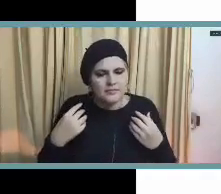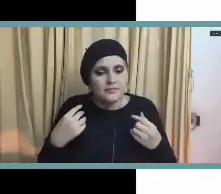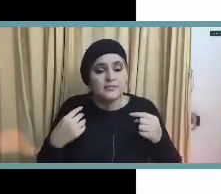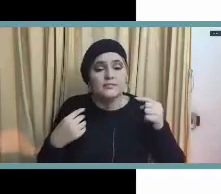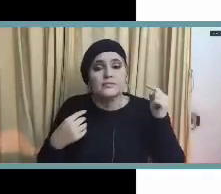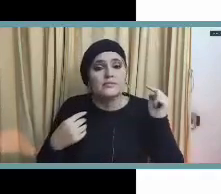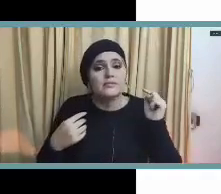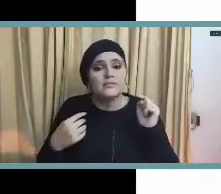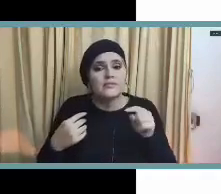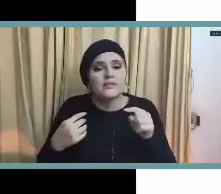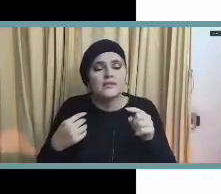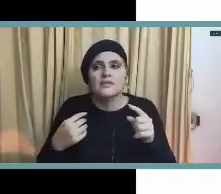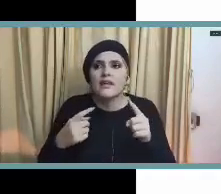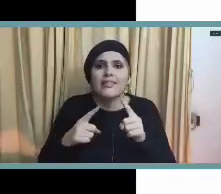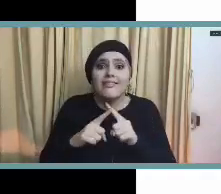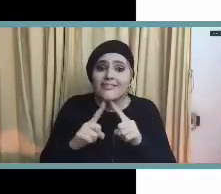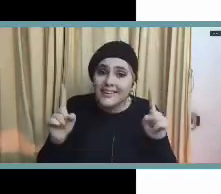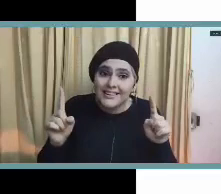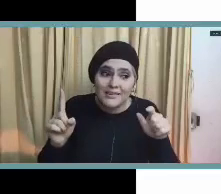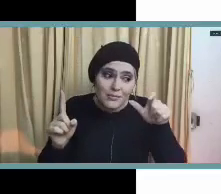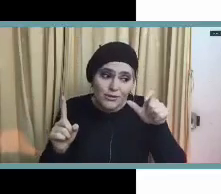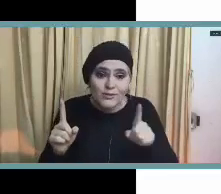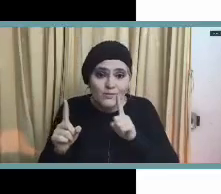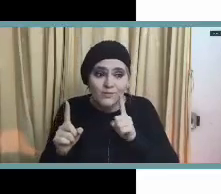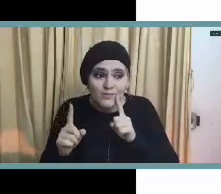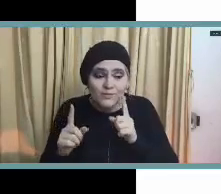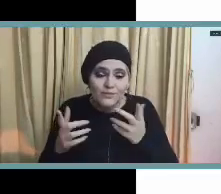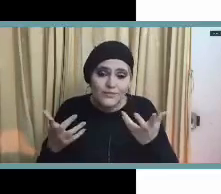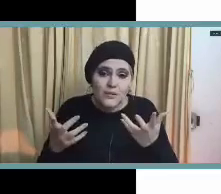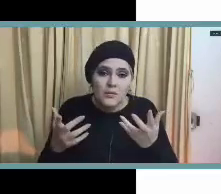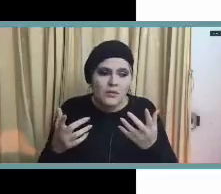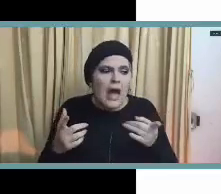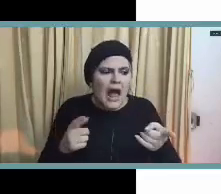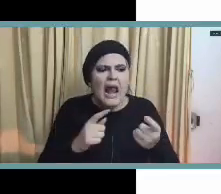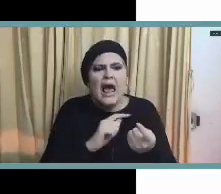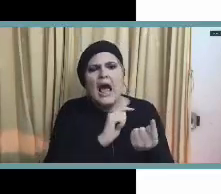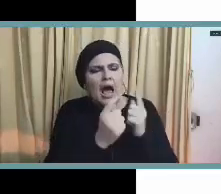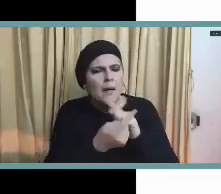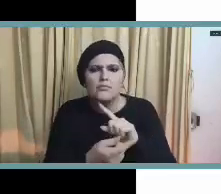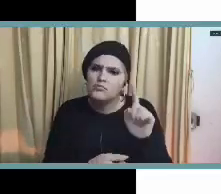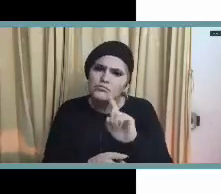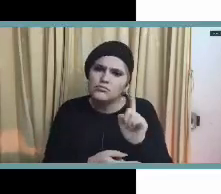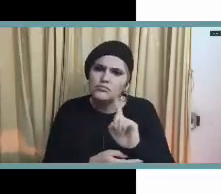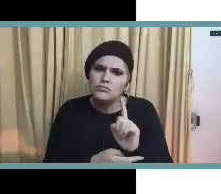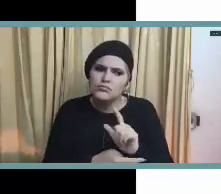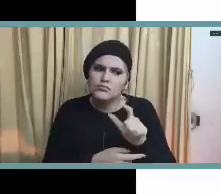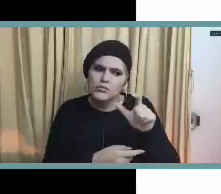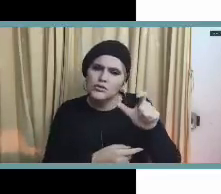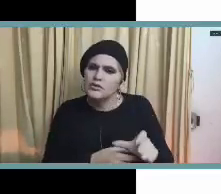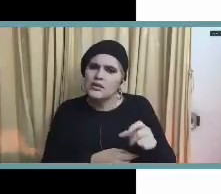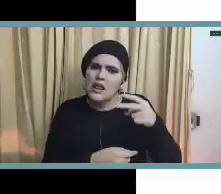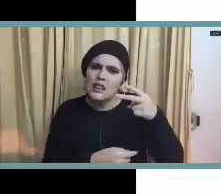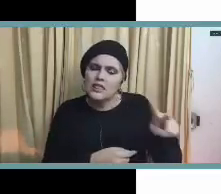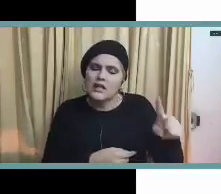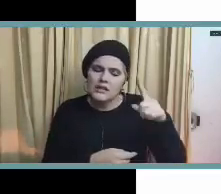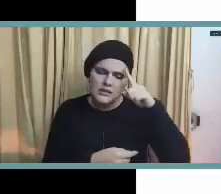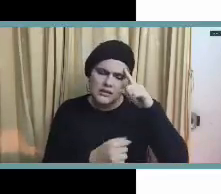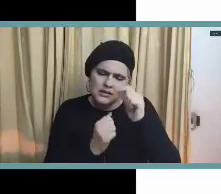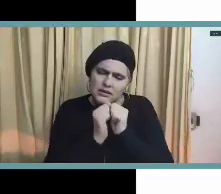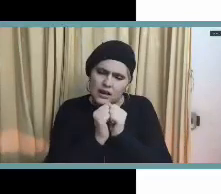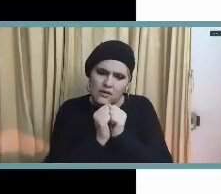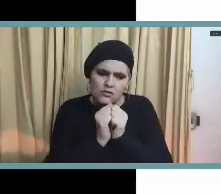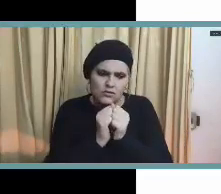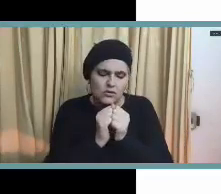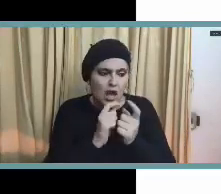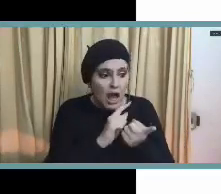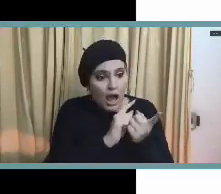don distinto. Entonces no es que queramos cambiar y eso, el cerebro y transformar el cerebro de